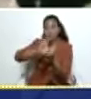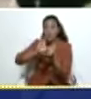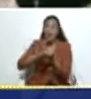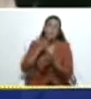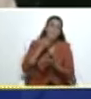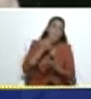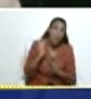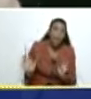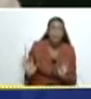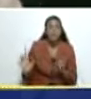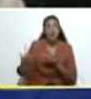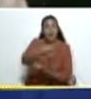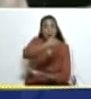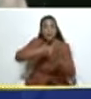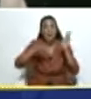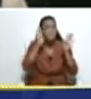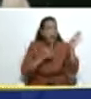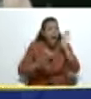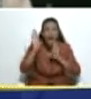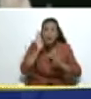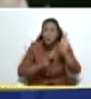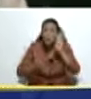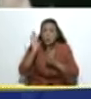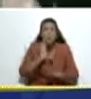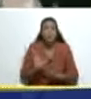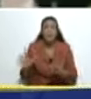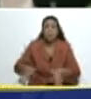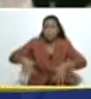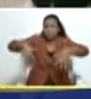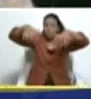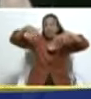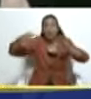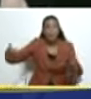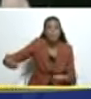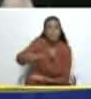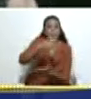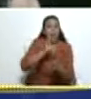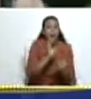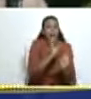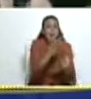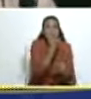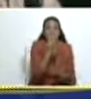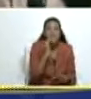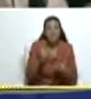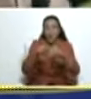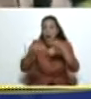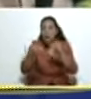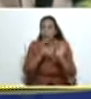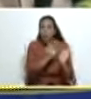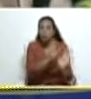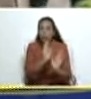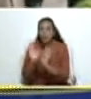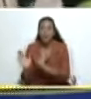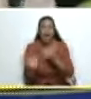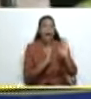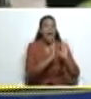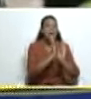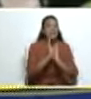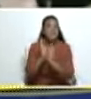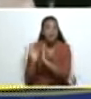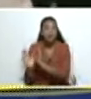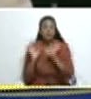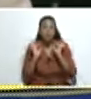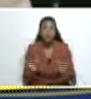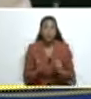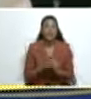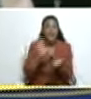ejemplo, el reciclaje como praxis cotidiana. Tenemos que fomentar la cultura de reciclaje. También lo que